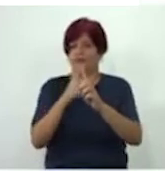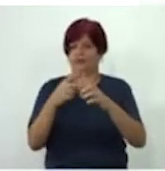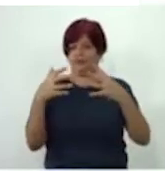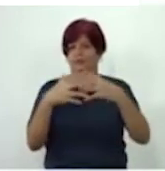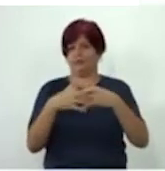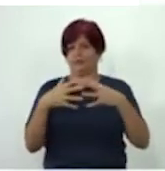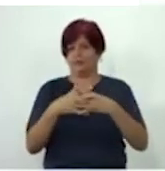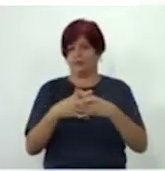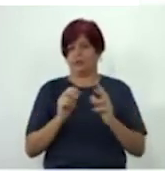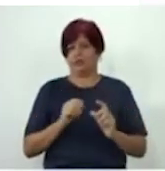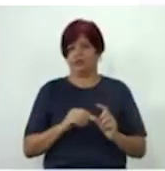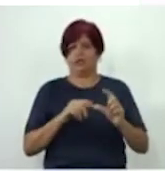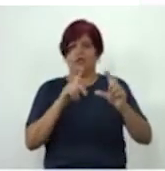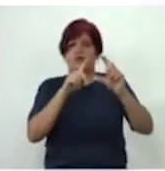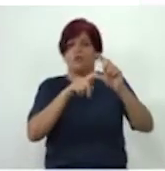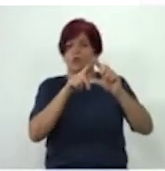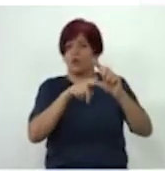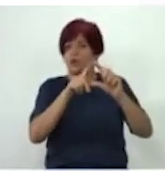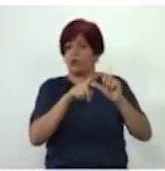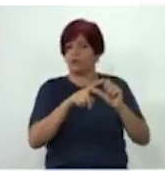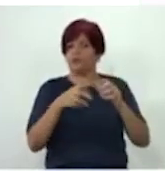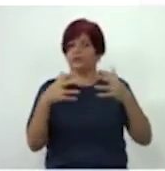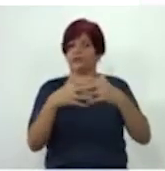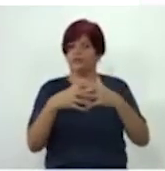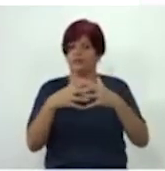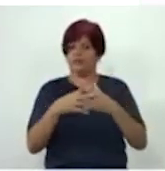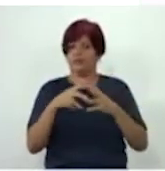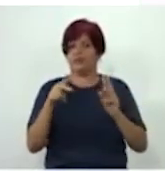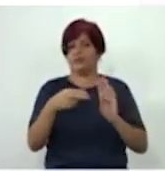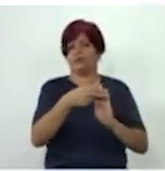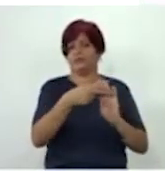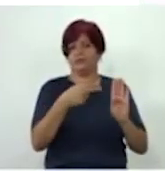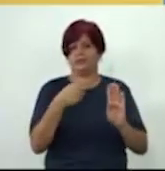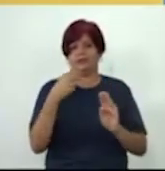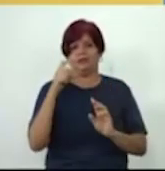los contenidos relacionados con esta asignatura.